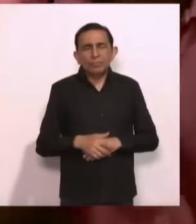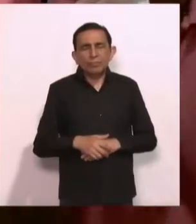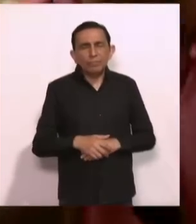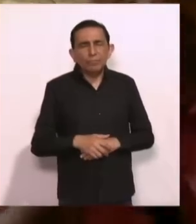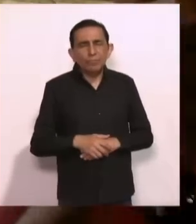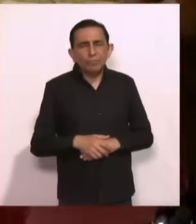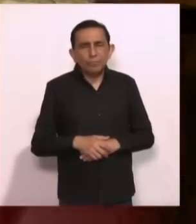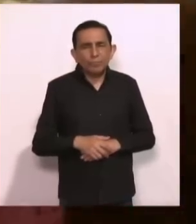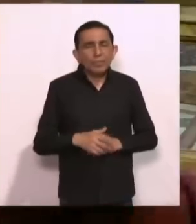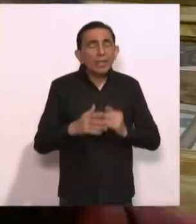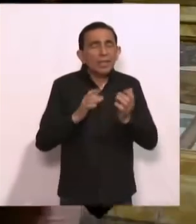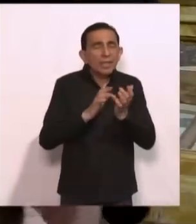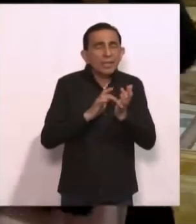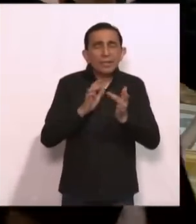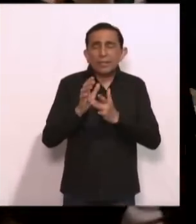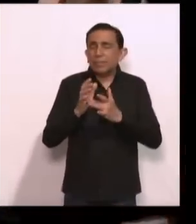tuya, Cristo